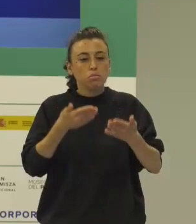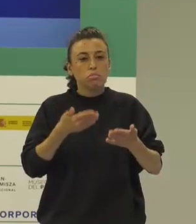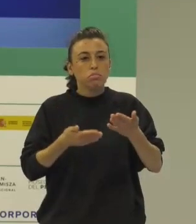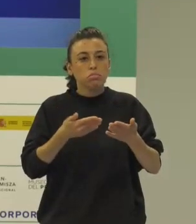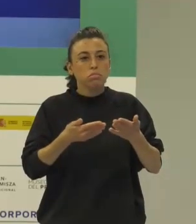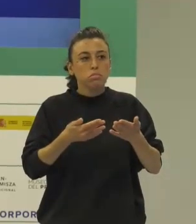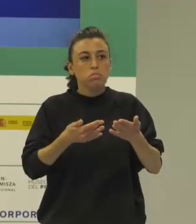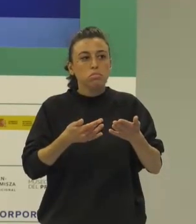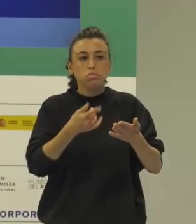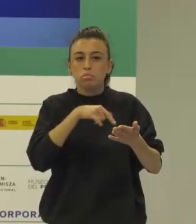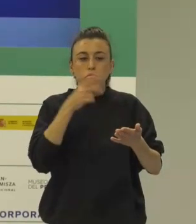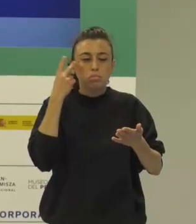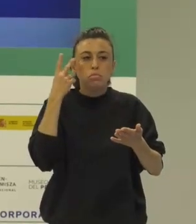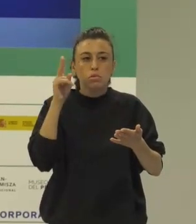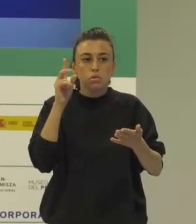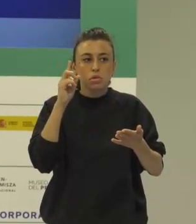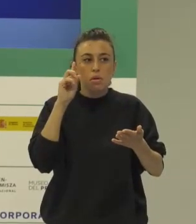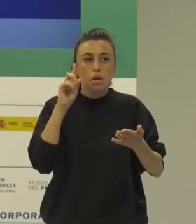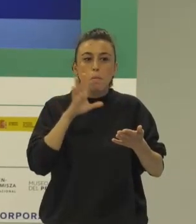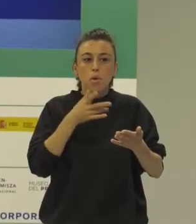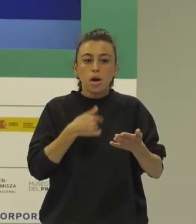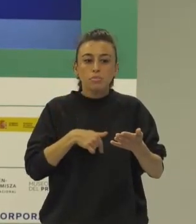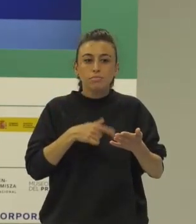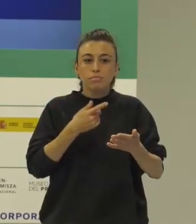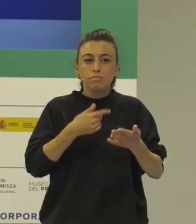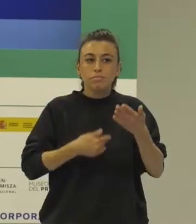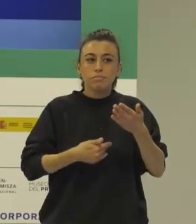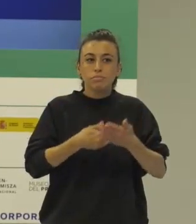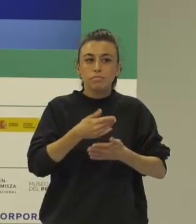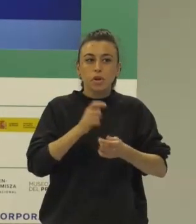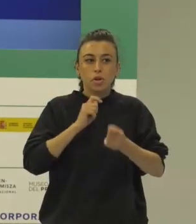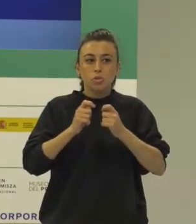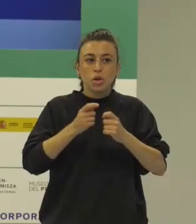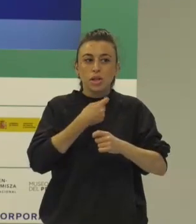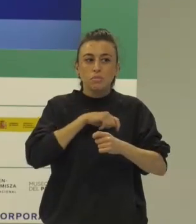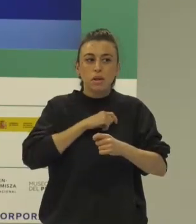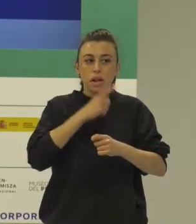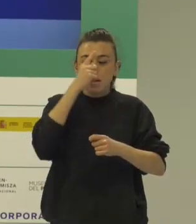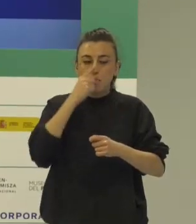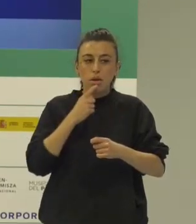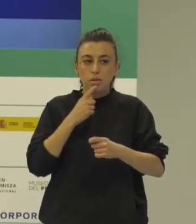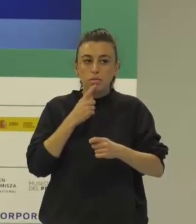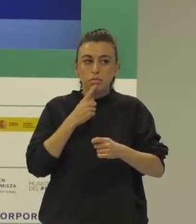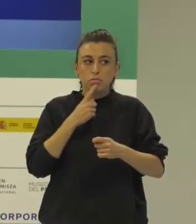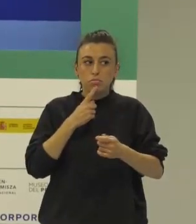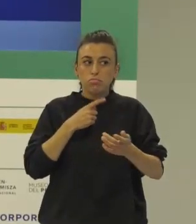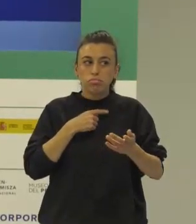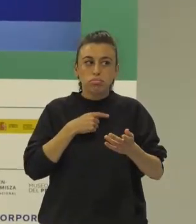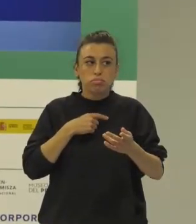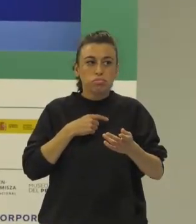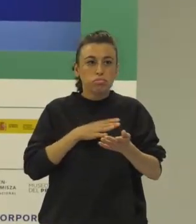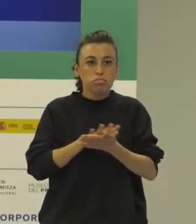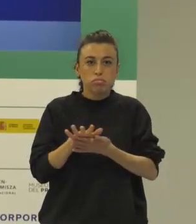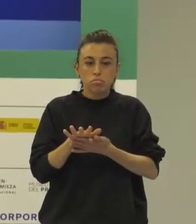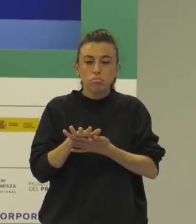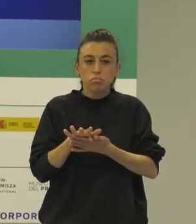sabéis, la imagen del periodismo en España está muy deteriorada. Somos una de las profesiones más desprestigiadas. Y cuando veo el periodismo que se